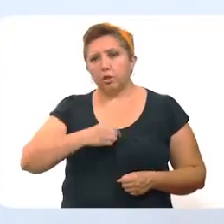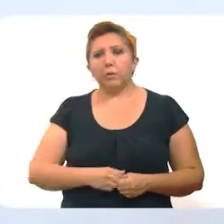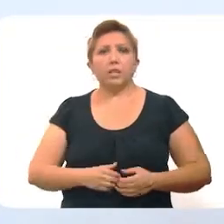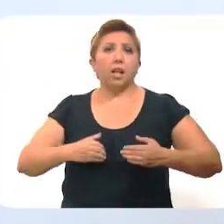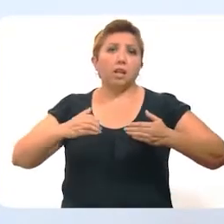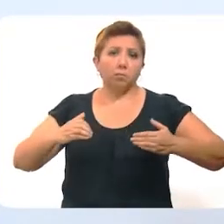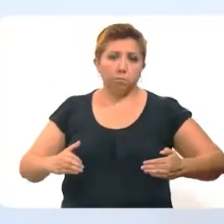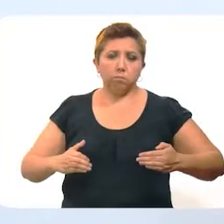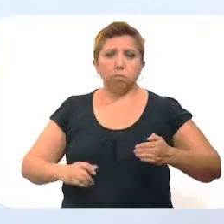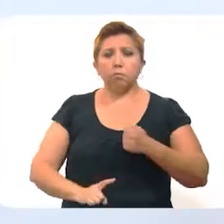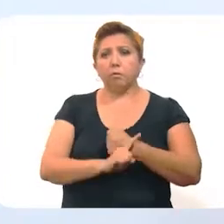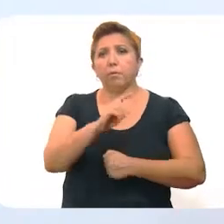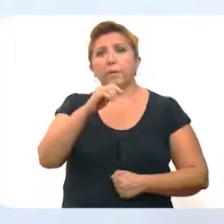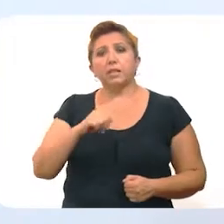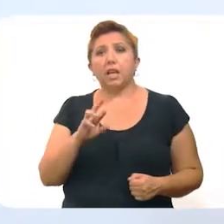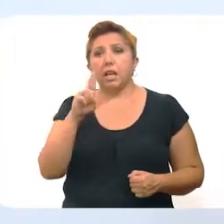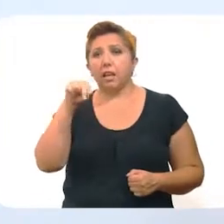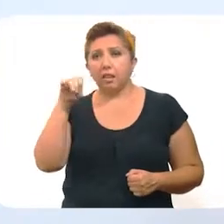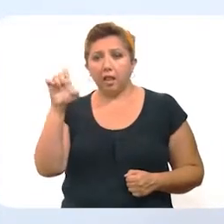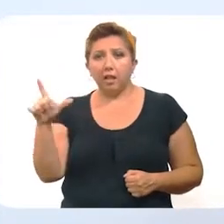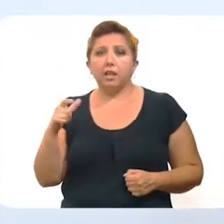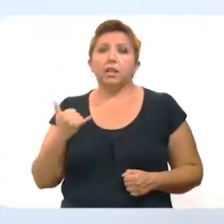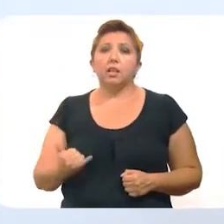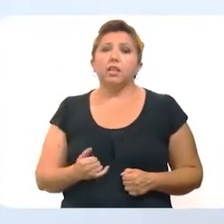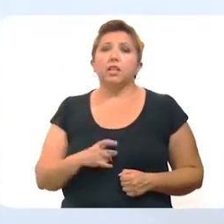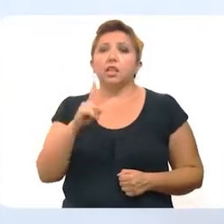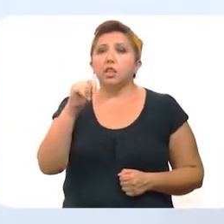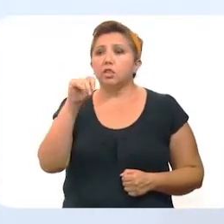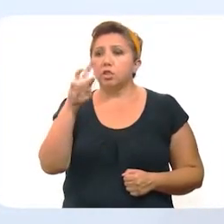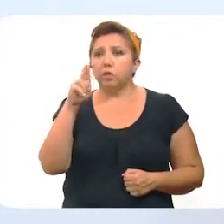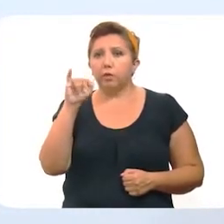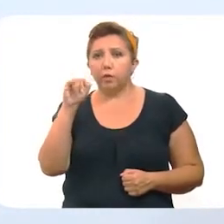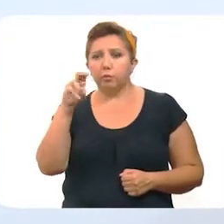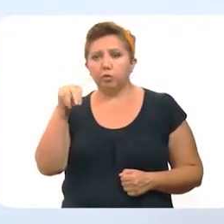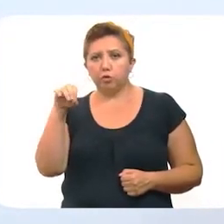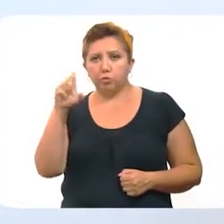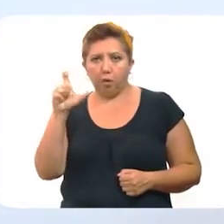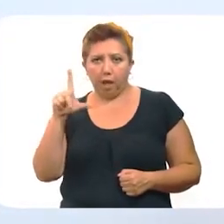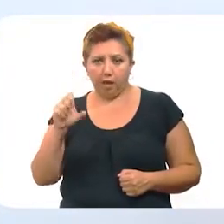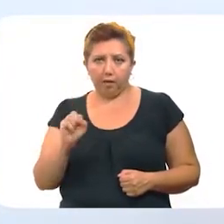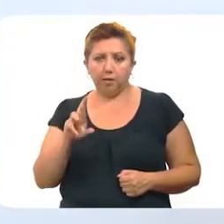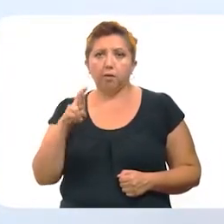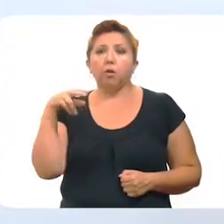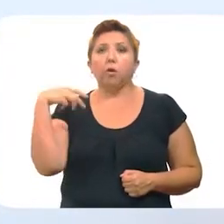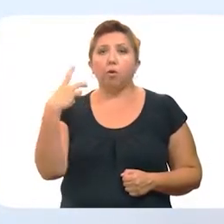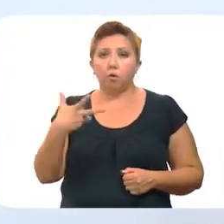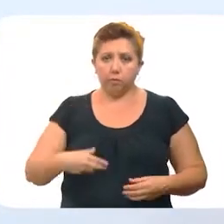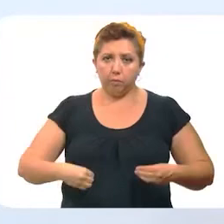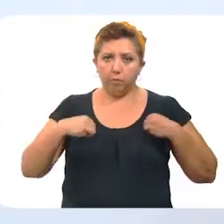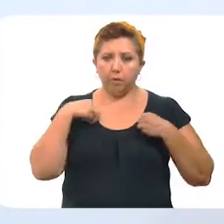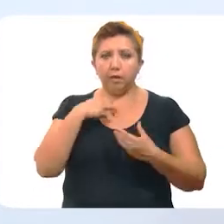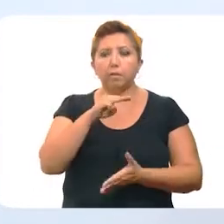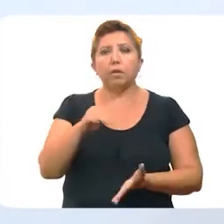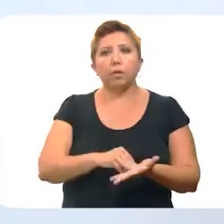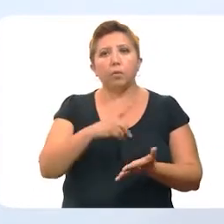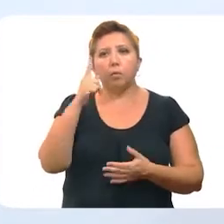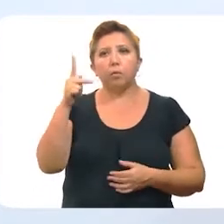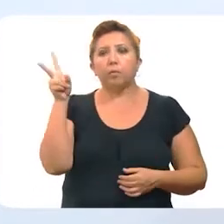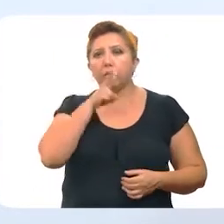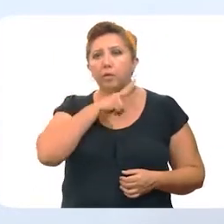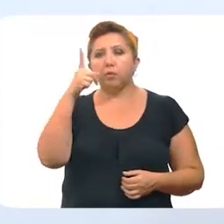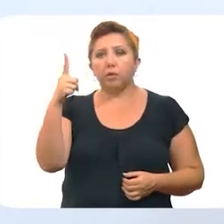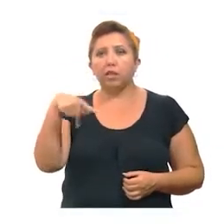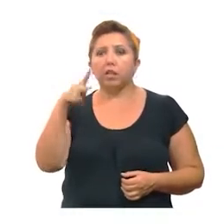diabetes mellitus, obesidad, insuficiencia renal crónica y distrofia muscular de Duchenne. 8 residían en Mérida, 1 en Canacín y